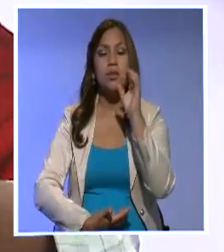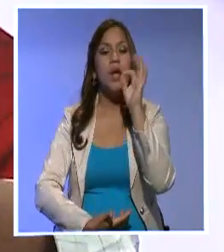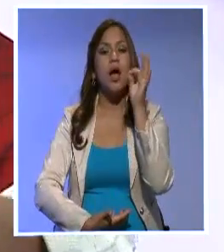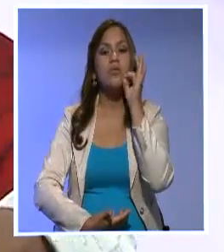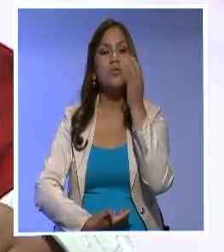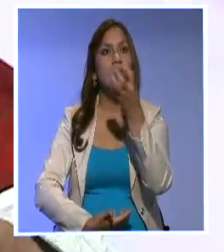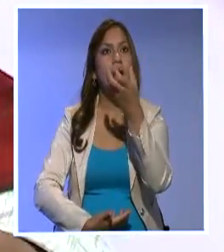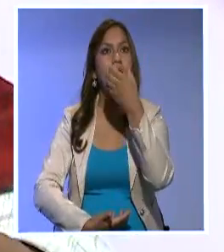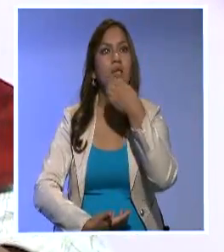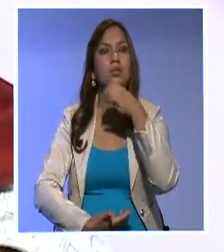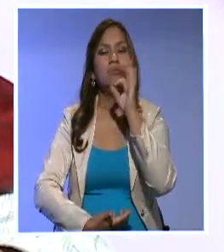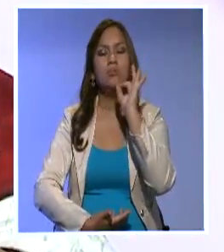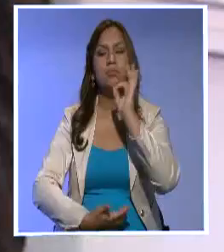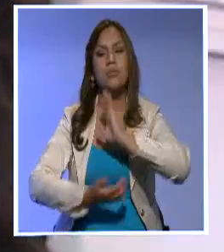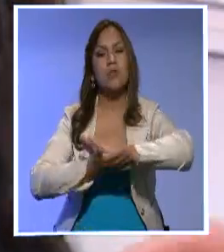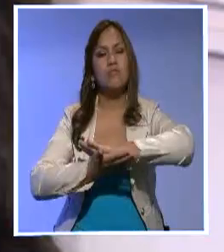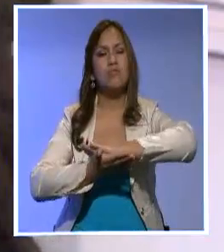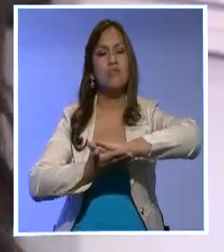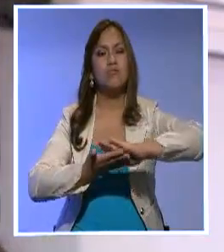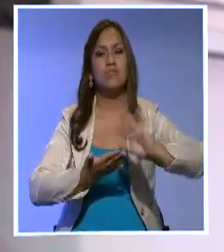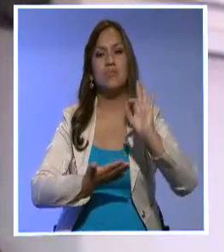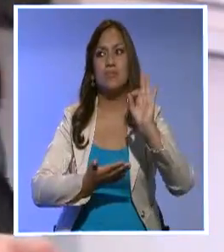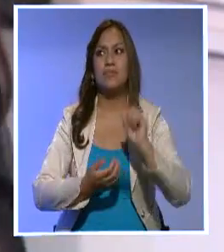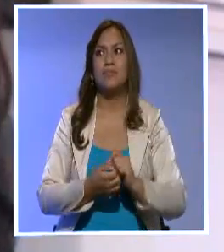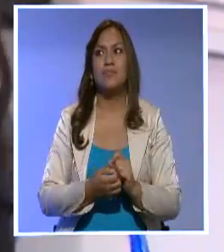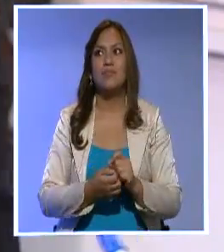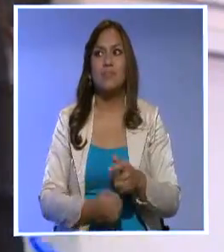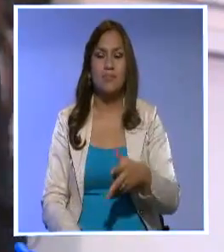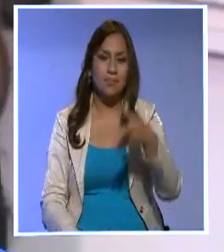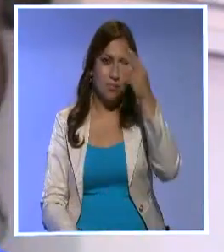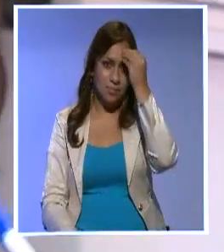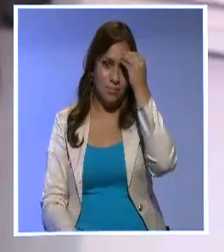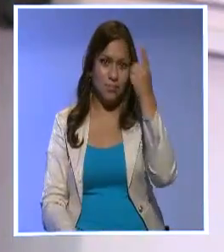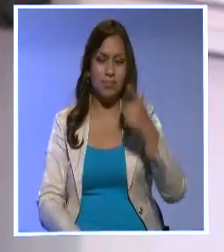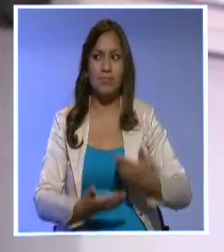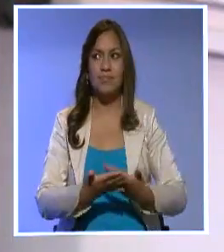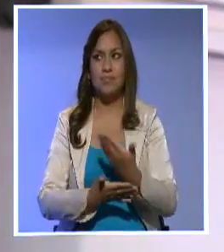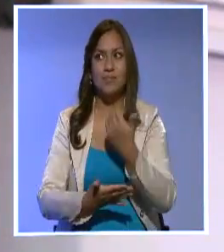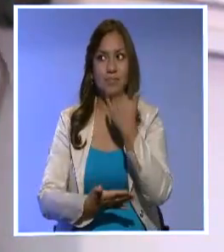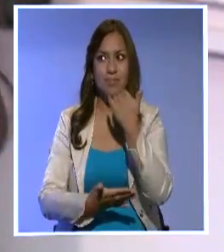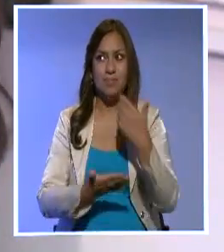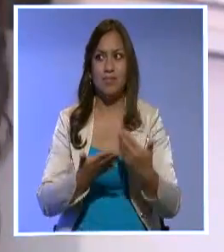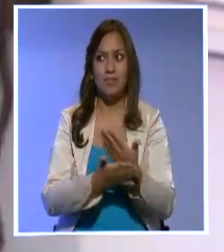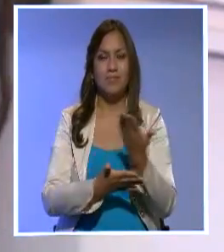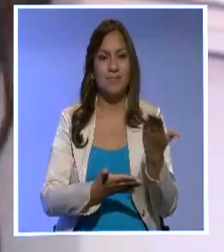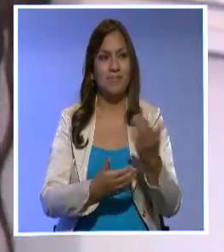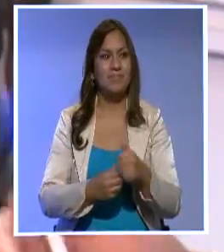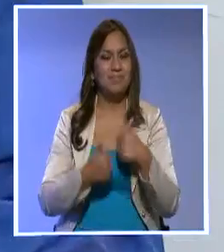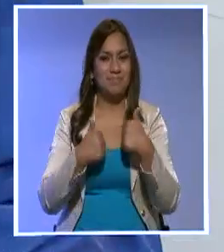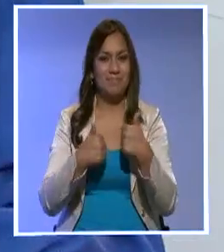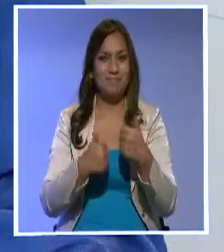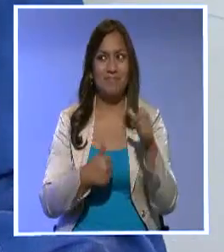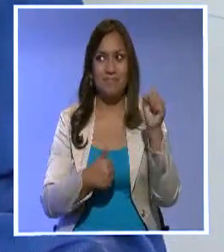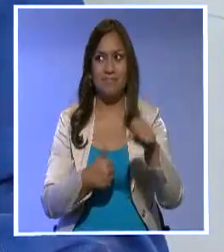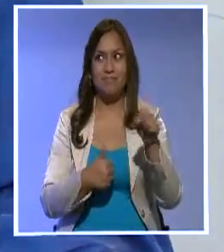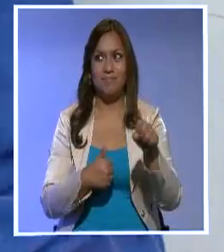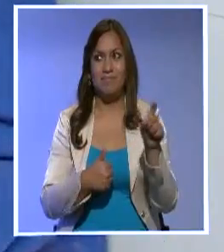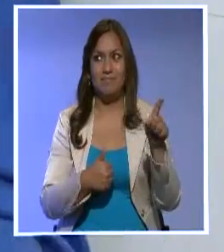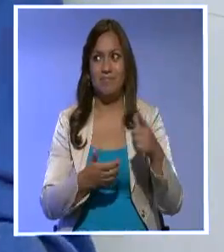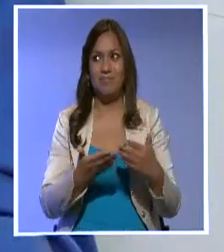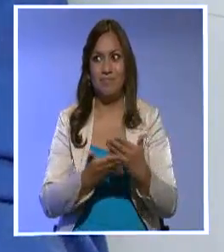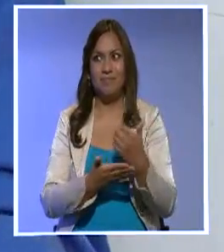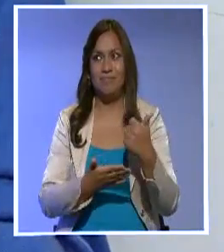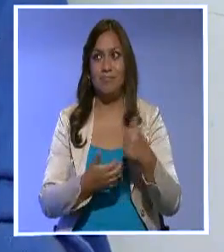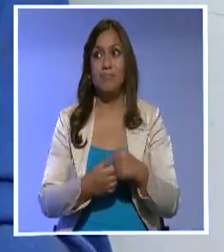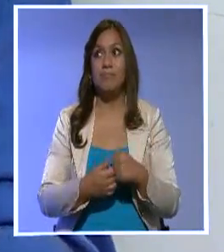los más las energéticas teniendo gracias a citar siempre aprendemos algo nuevo con acción andina diferente a la que aprendimos